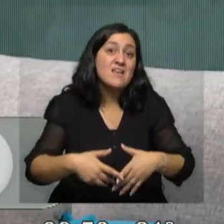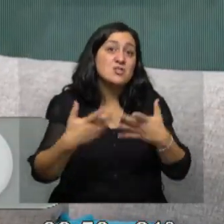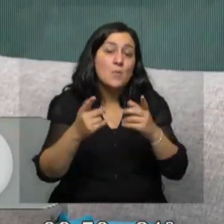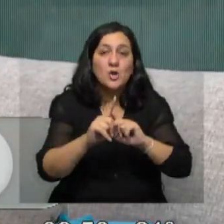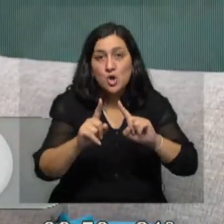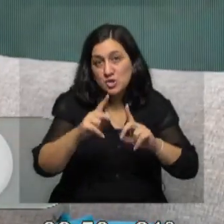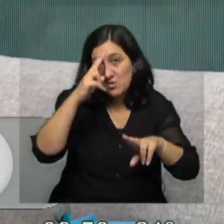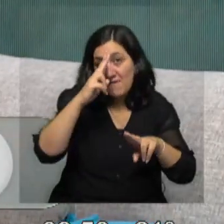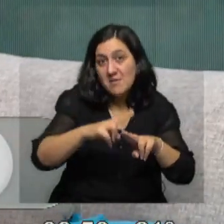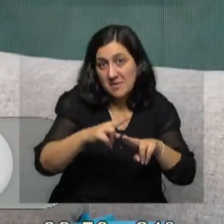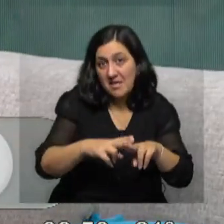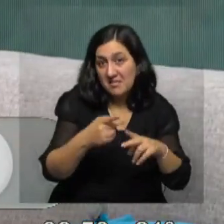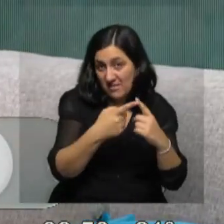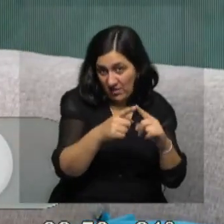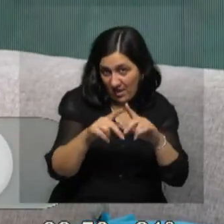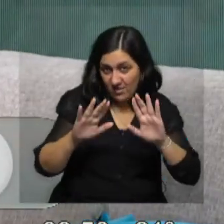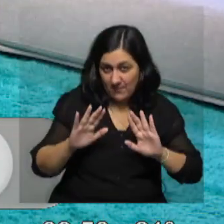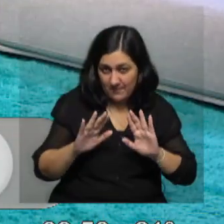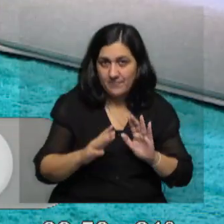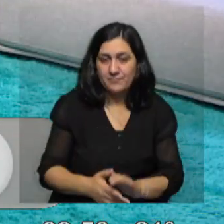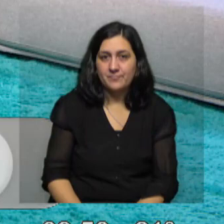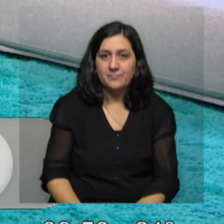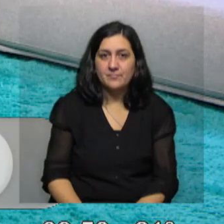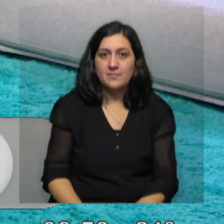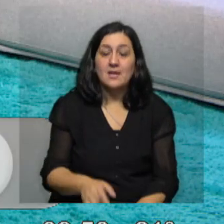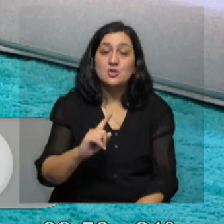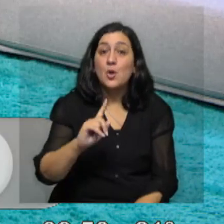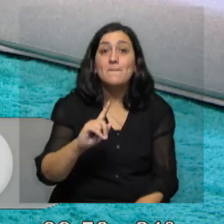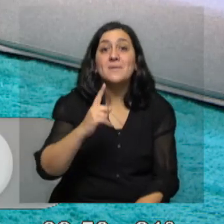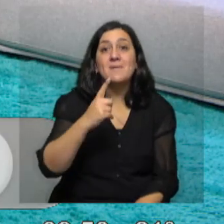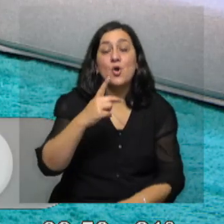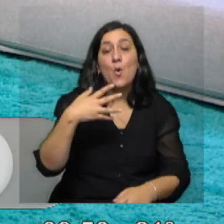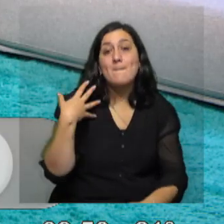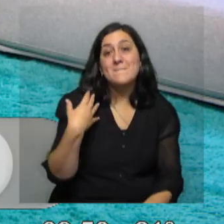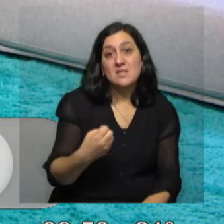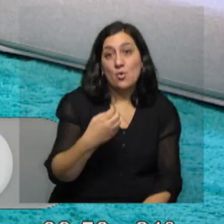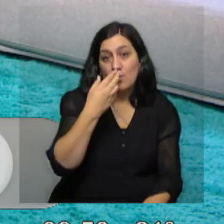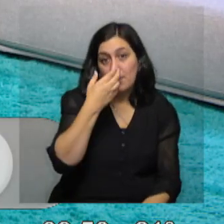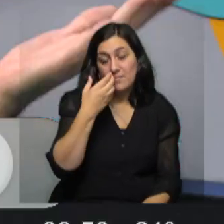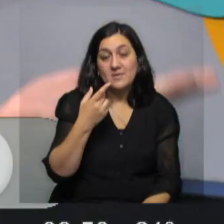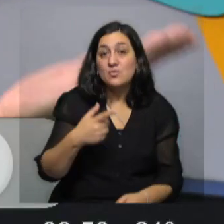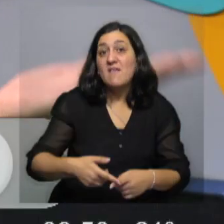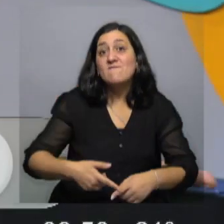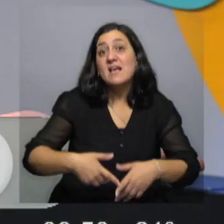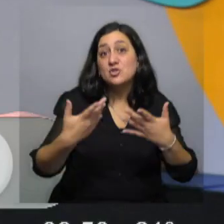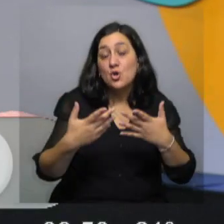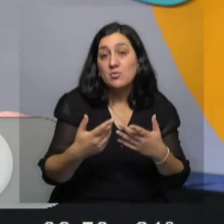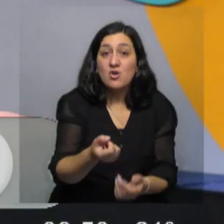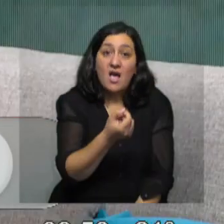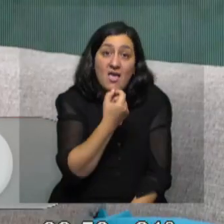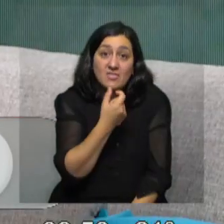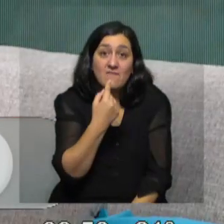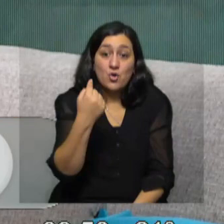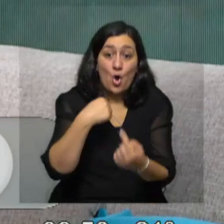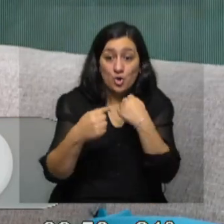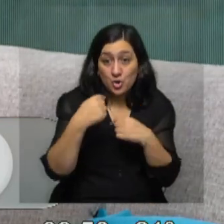generar enfermedad. Correcto. ¿Ah? Eso es uno de los primeros mitos o en realidad... O sea, una infección que se saca con antibióticos.